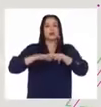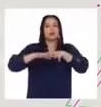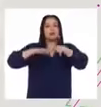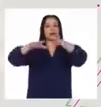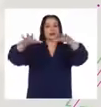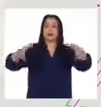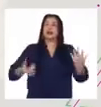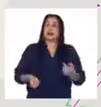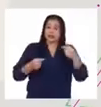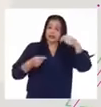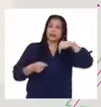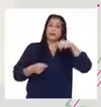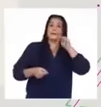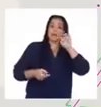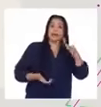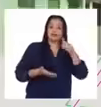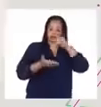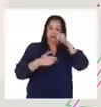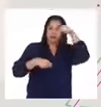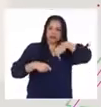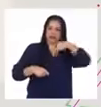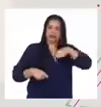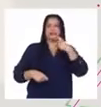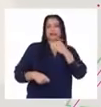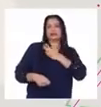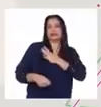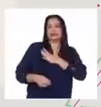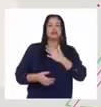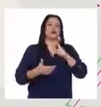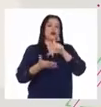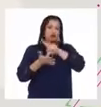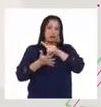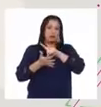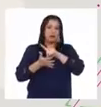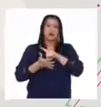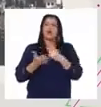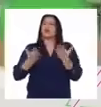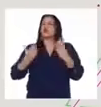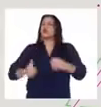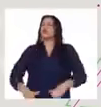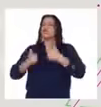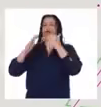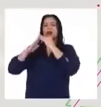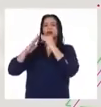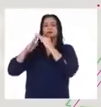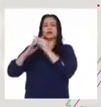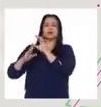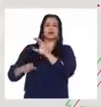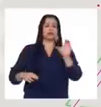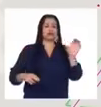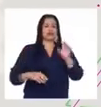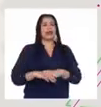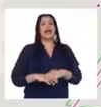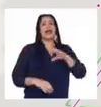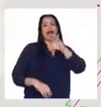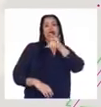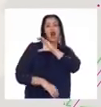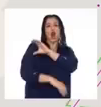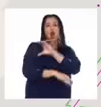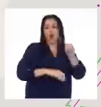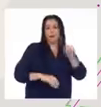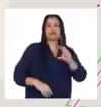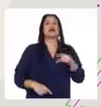terminaría la secundaria en Lima. Entonces se mudaron a Comas. Lejos de su ciudad natal y